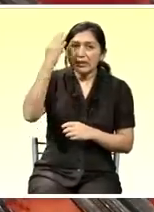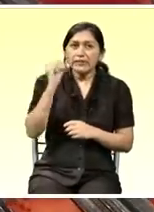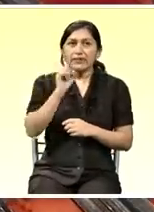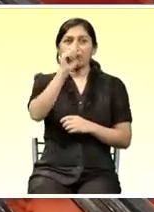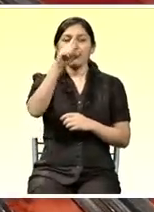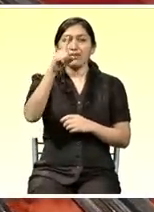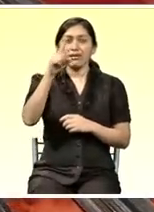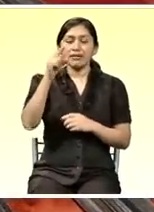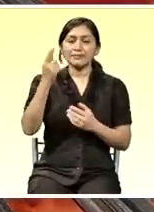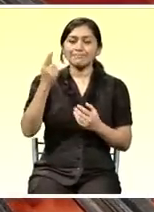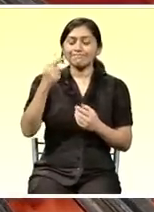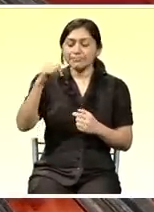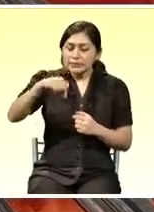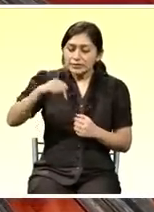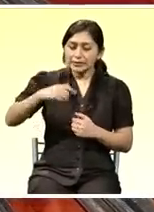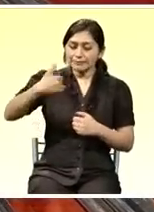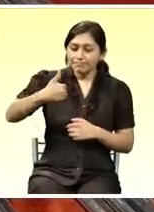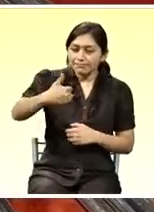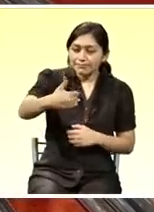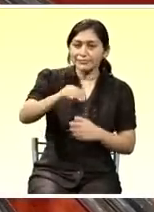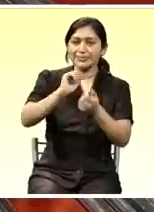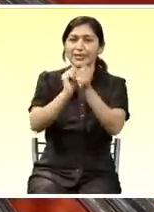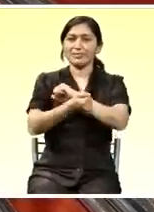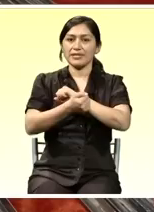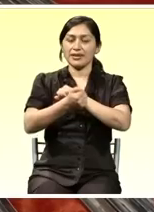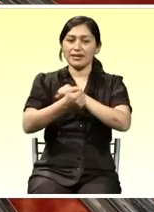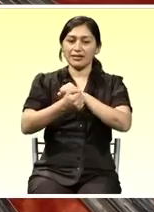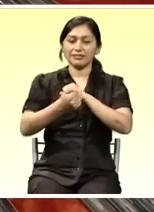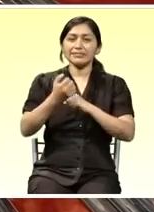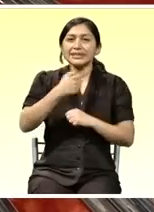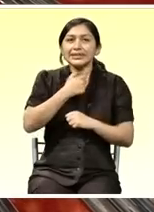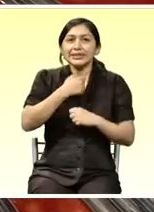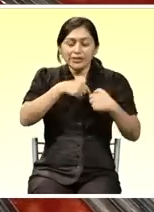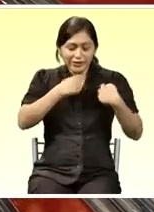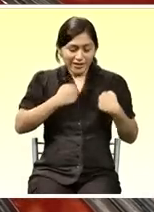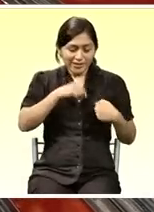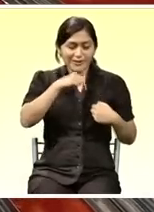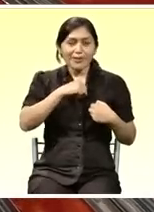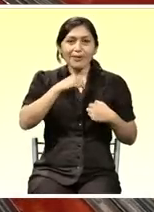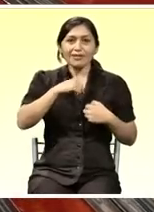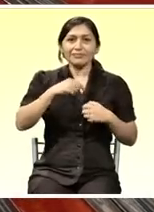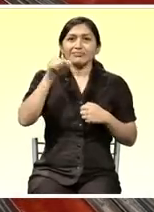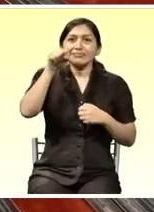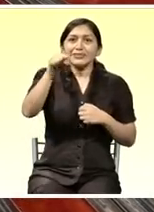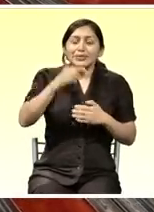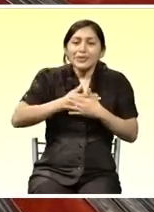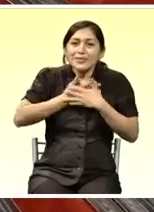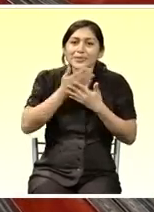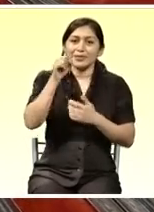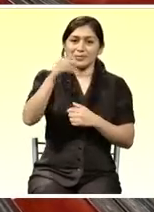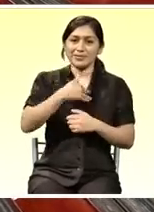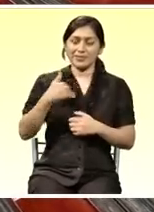Señor, de hoy en adelante solo reine en mi corazón tu maternal amor y que